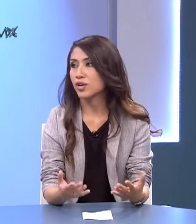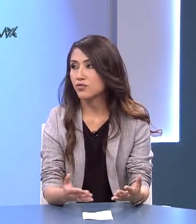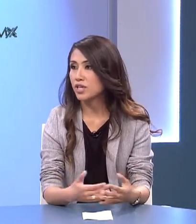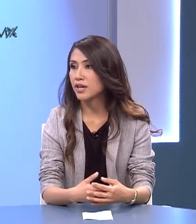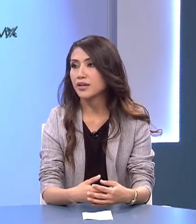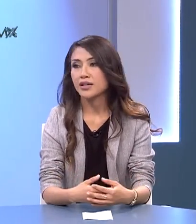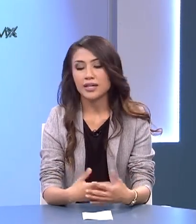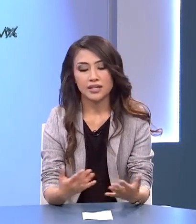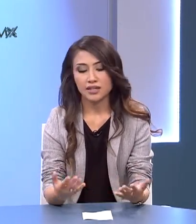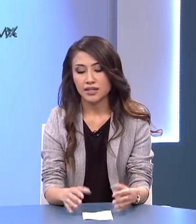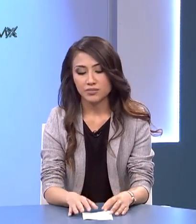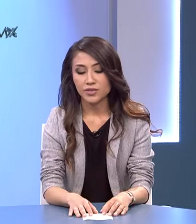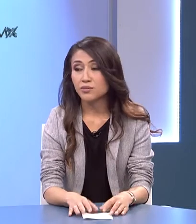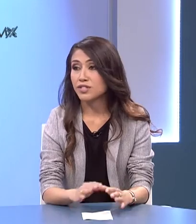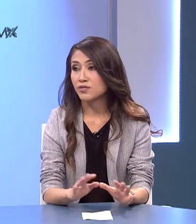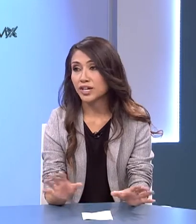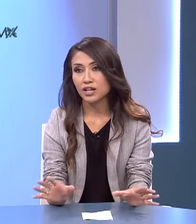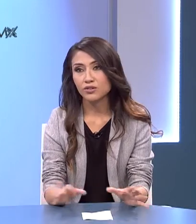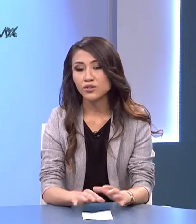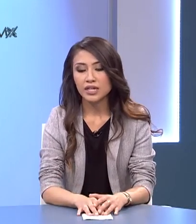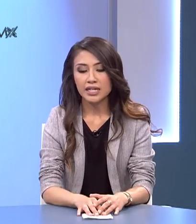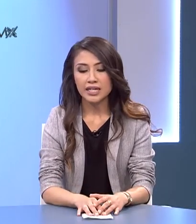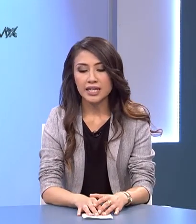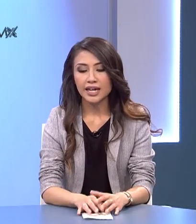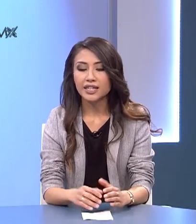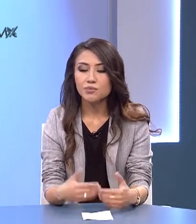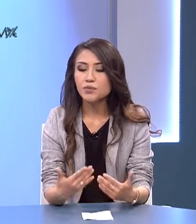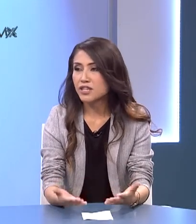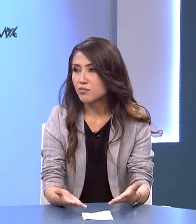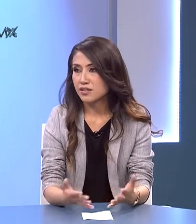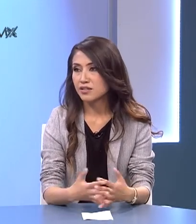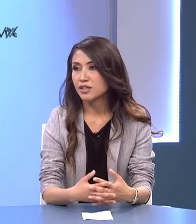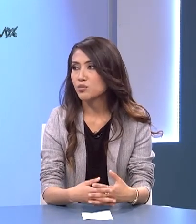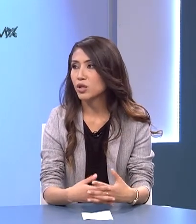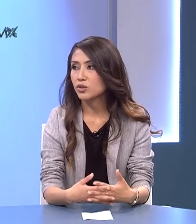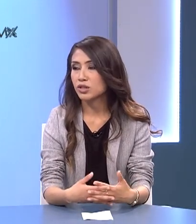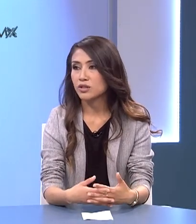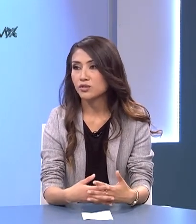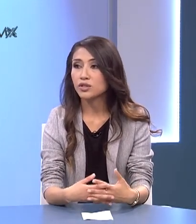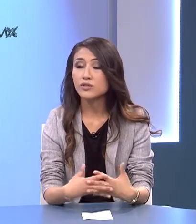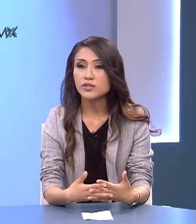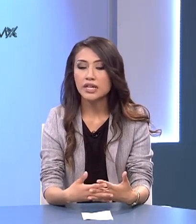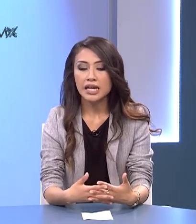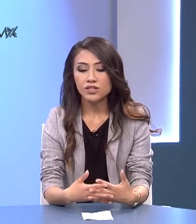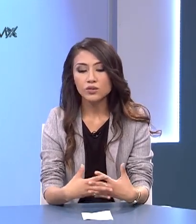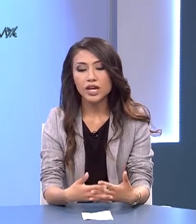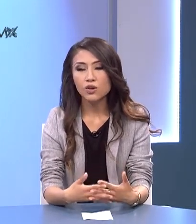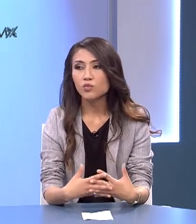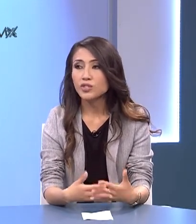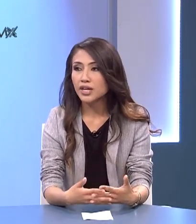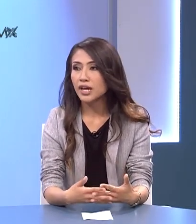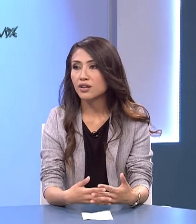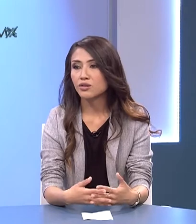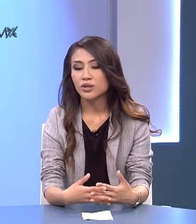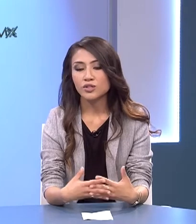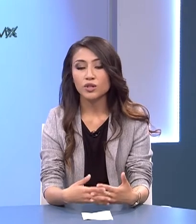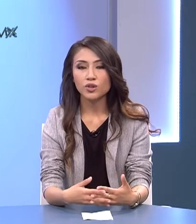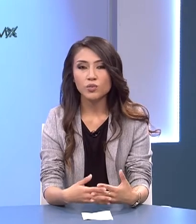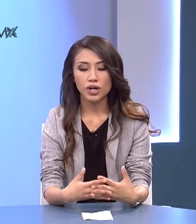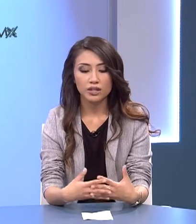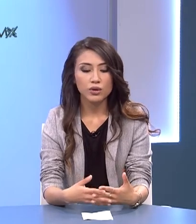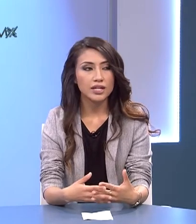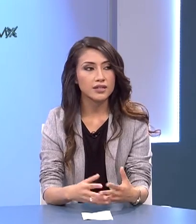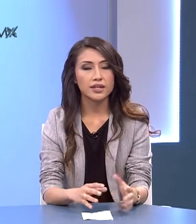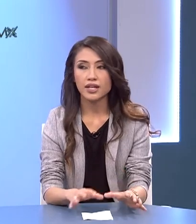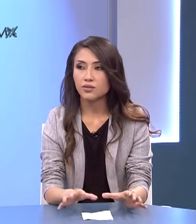historia, historiografía, diversificados. Y la gente pide más ese tipo de contenidos, ¿no? Entonces es un diálogo muy cercano, sobre